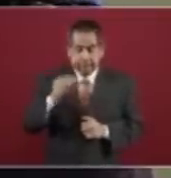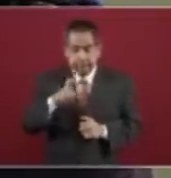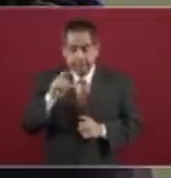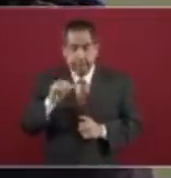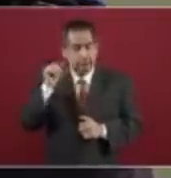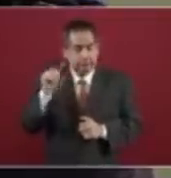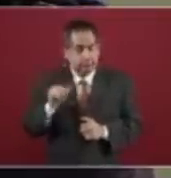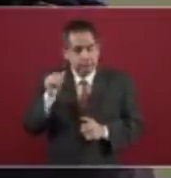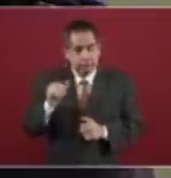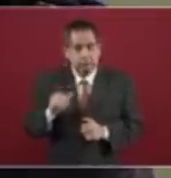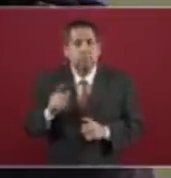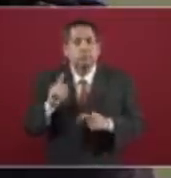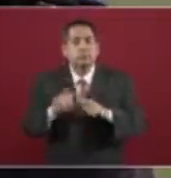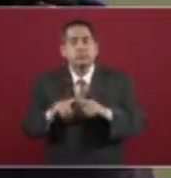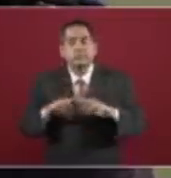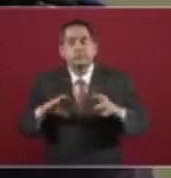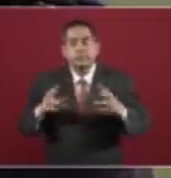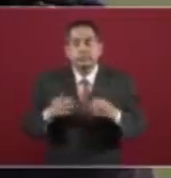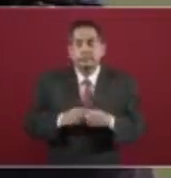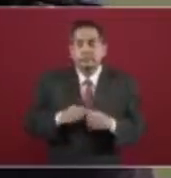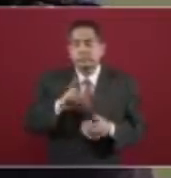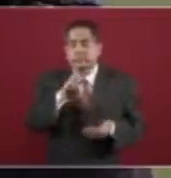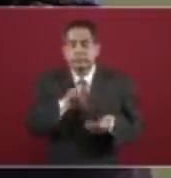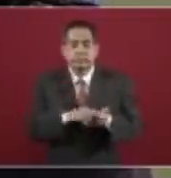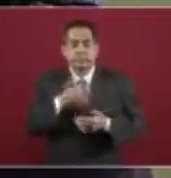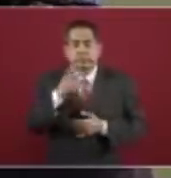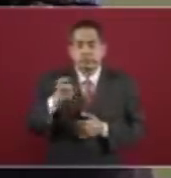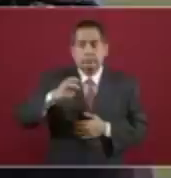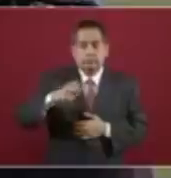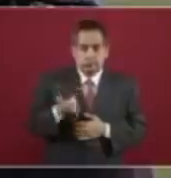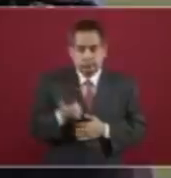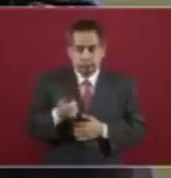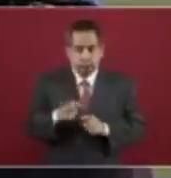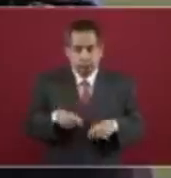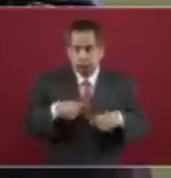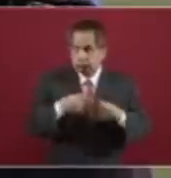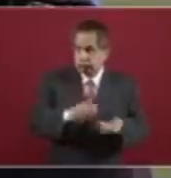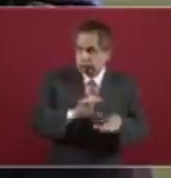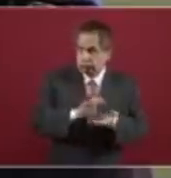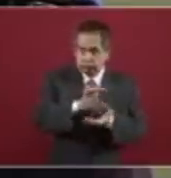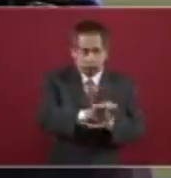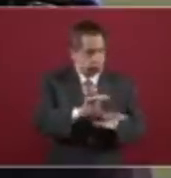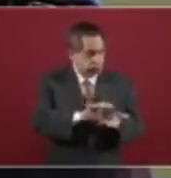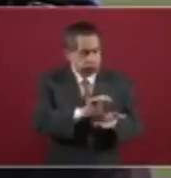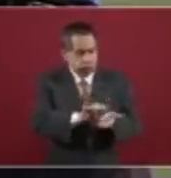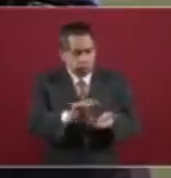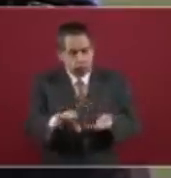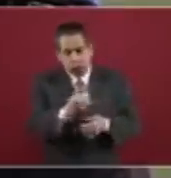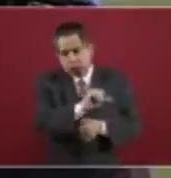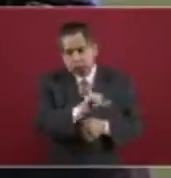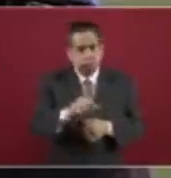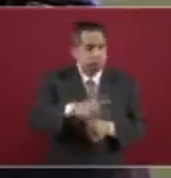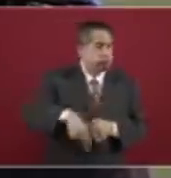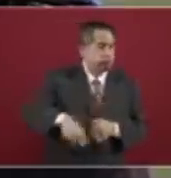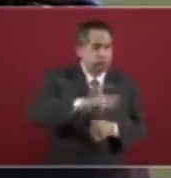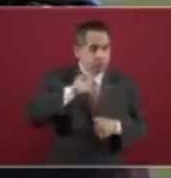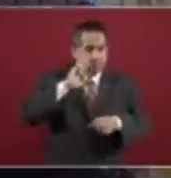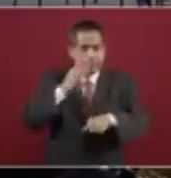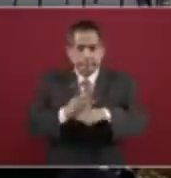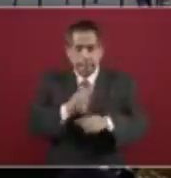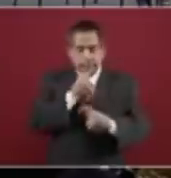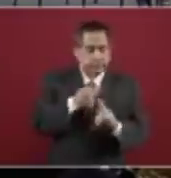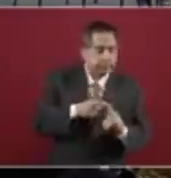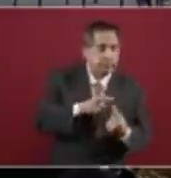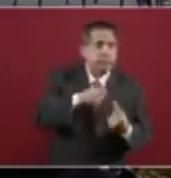abril correspondería a 3,200 pesos que se les va a estar ya entregando a quienes son responsables de la niña o